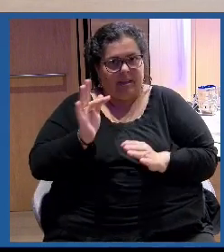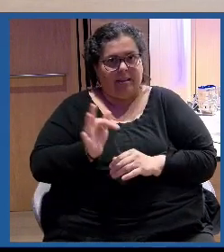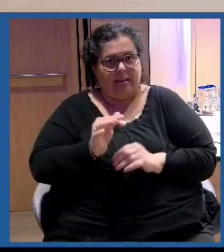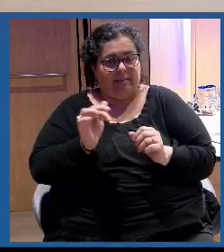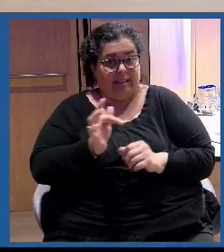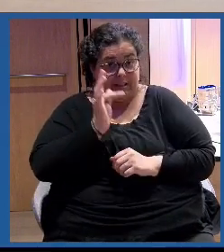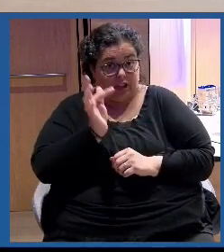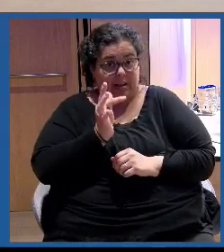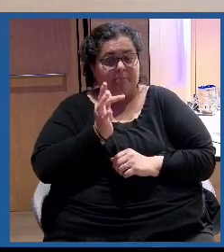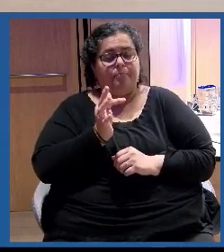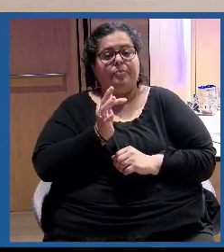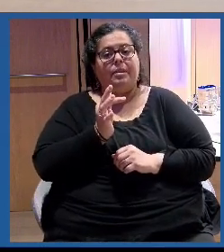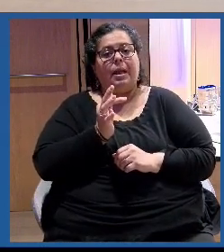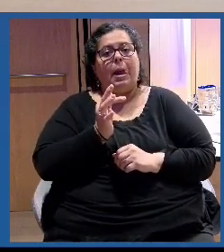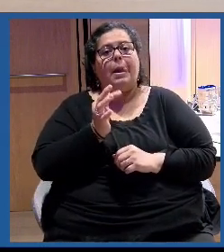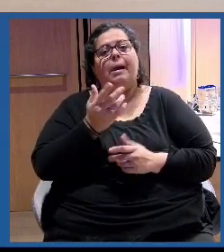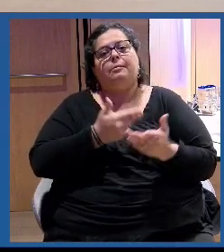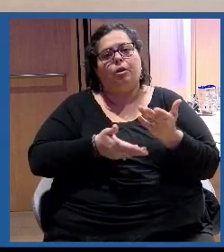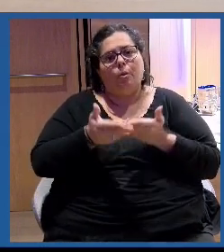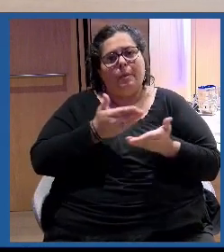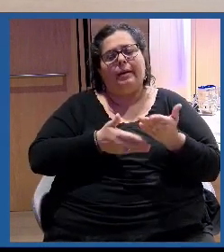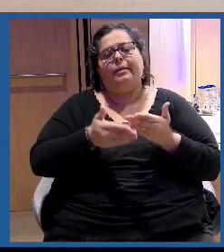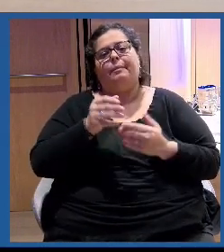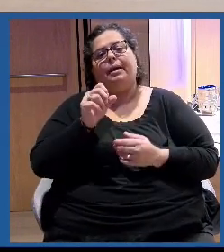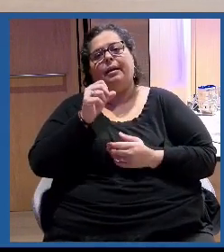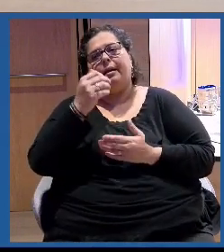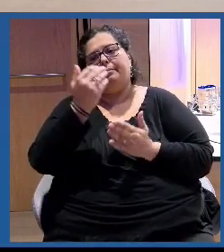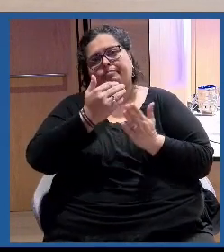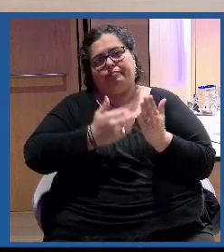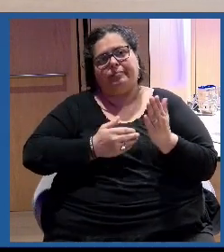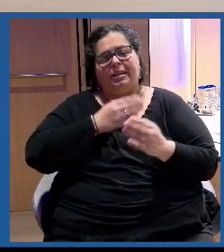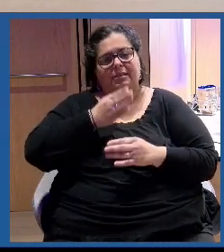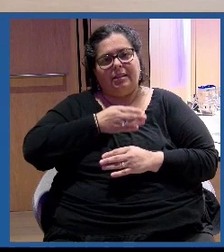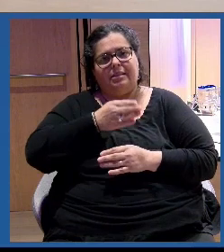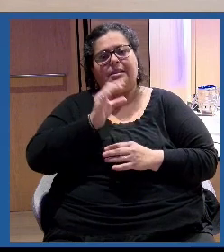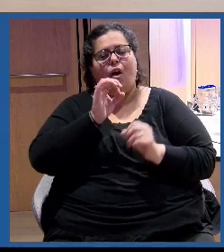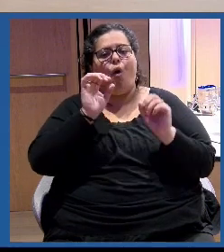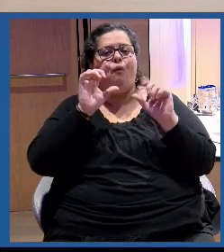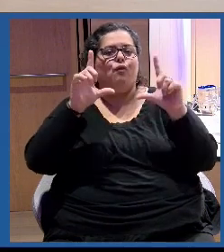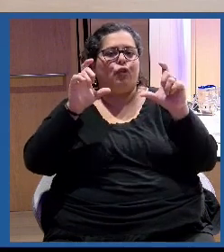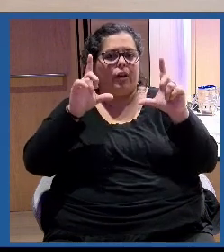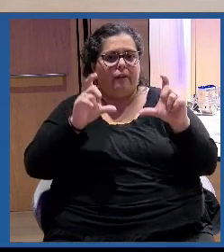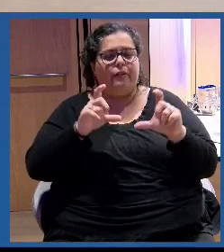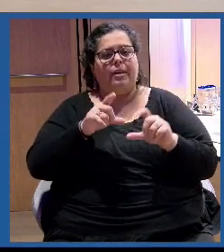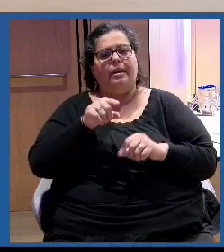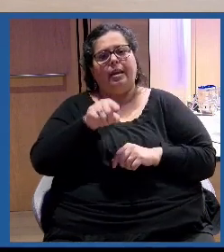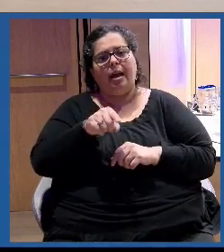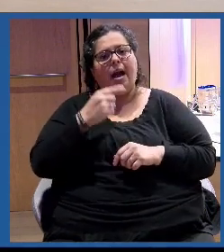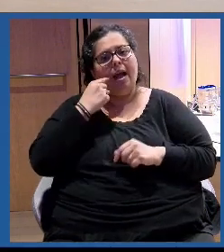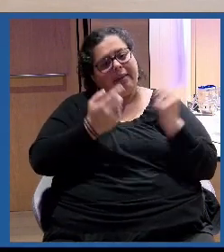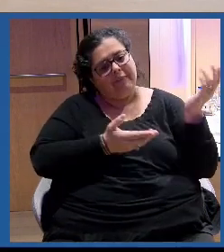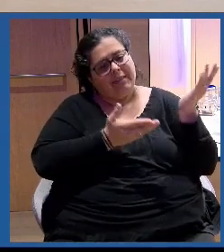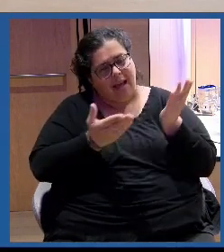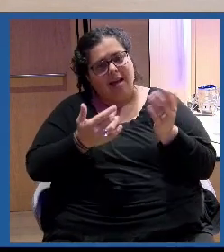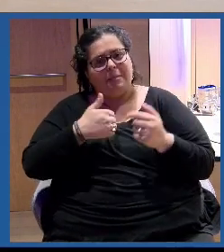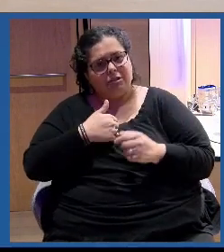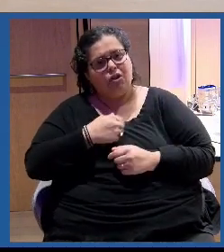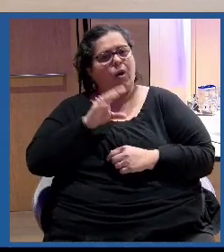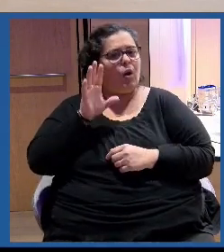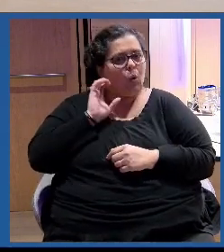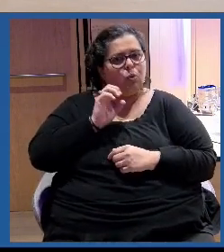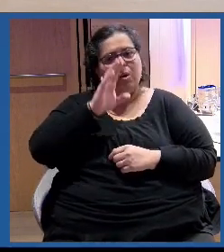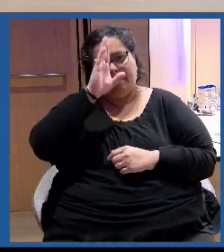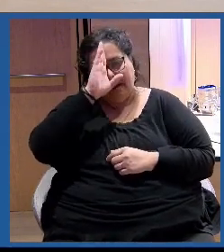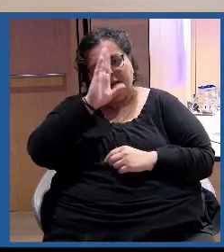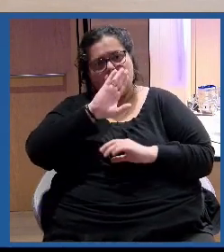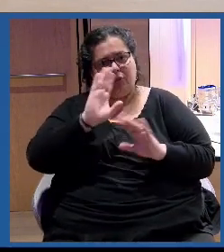Compárteme fotografías del taller, compárteme listados de asistencia, ve qué chévere, invítame, yo escucho, aprendo, y la